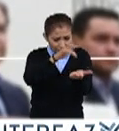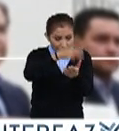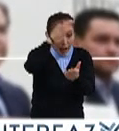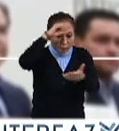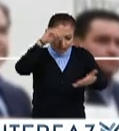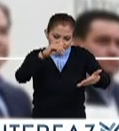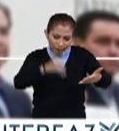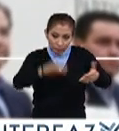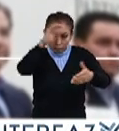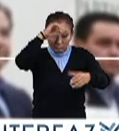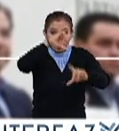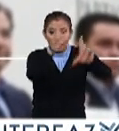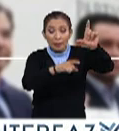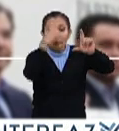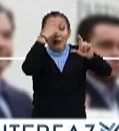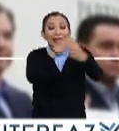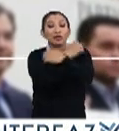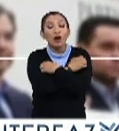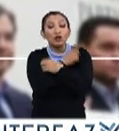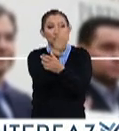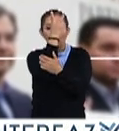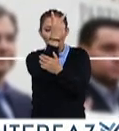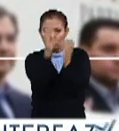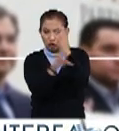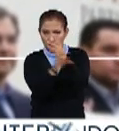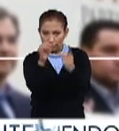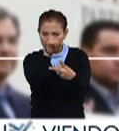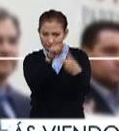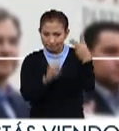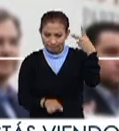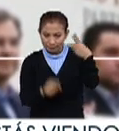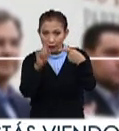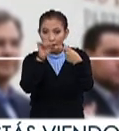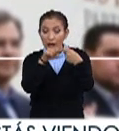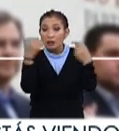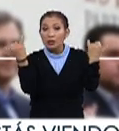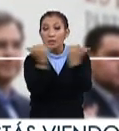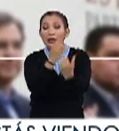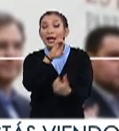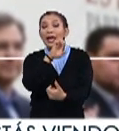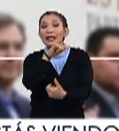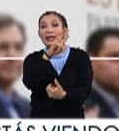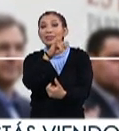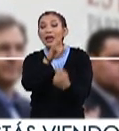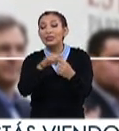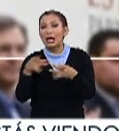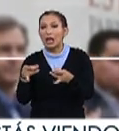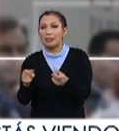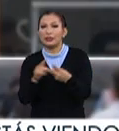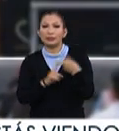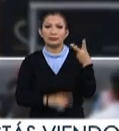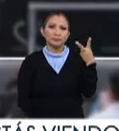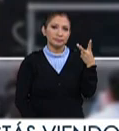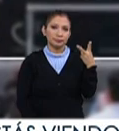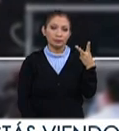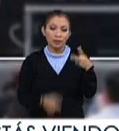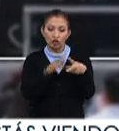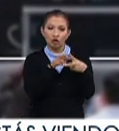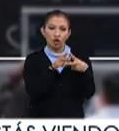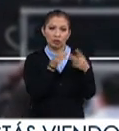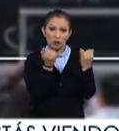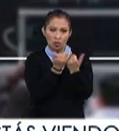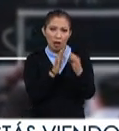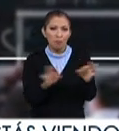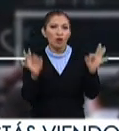acuerdo nacional para una educación con dos cosas fundamentales: equidad y calidad. Las dos son